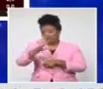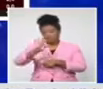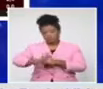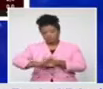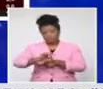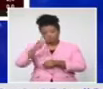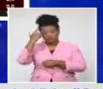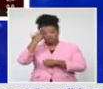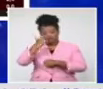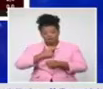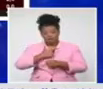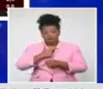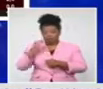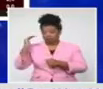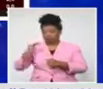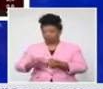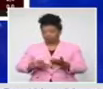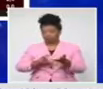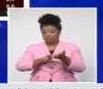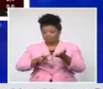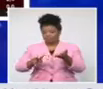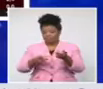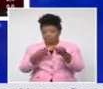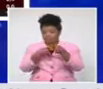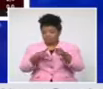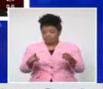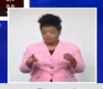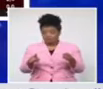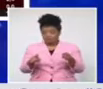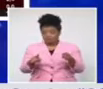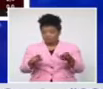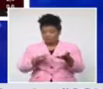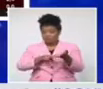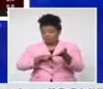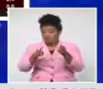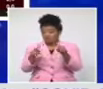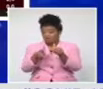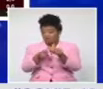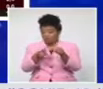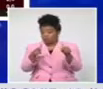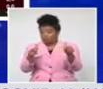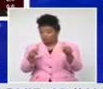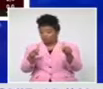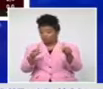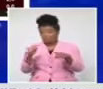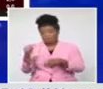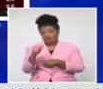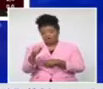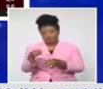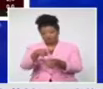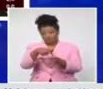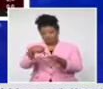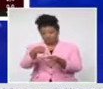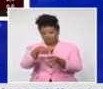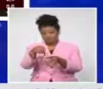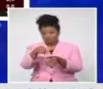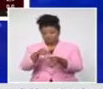y demás. Pero de todas las provincias, excepto el municipio especial Isla de la